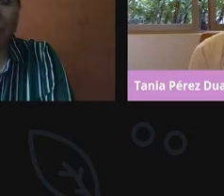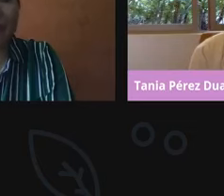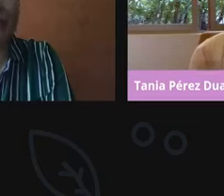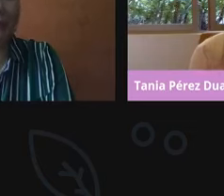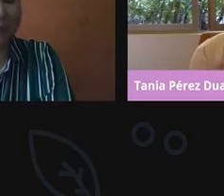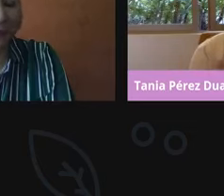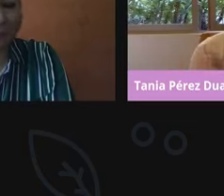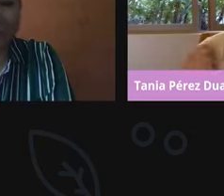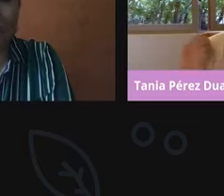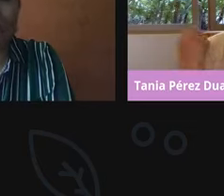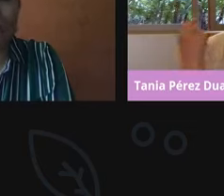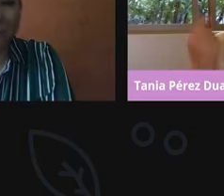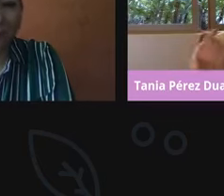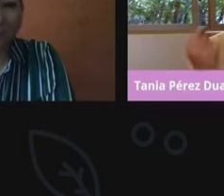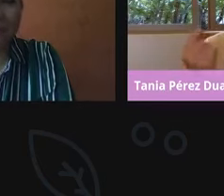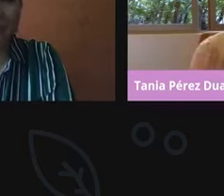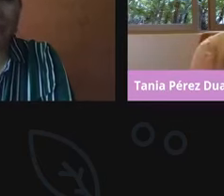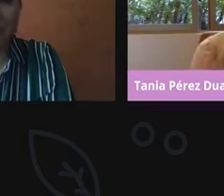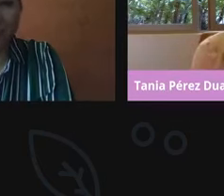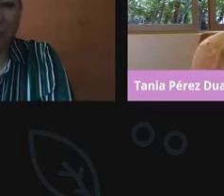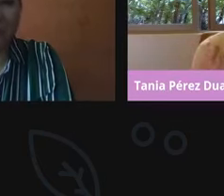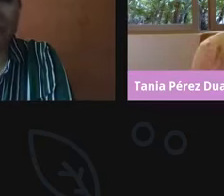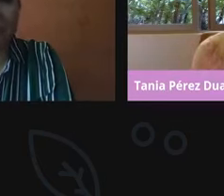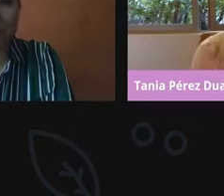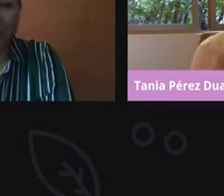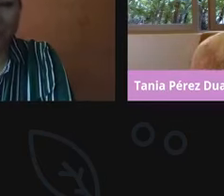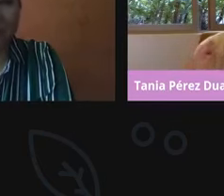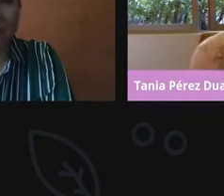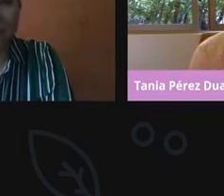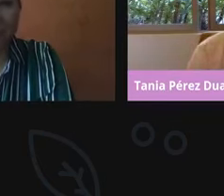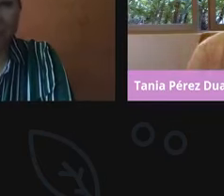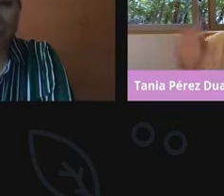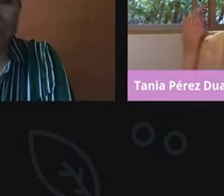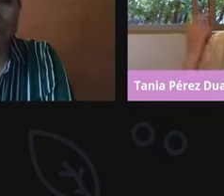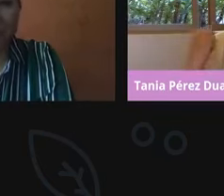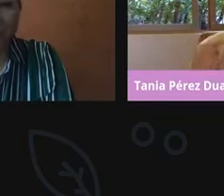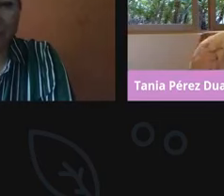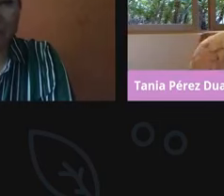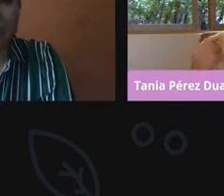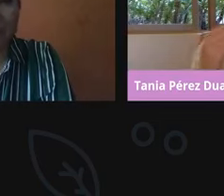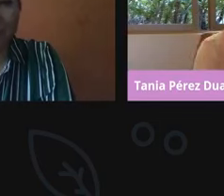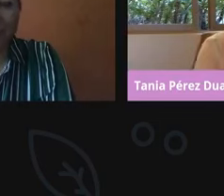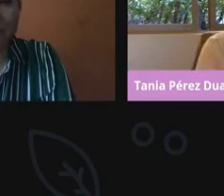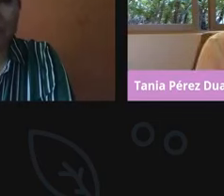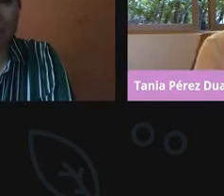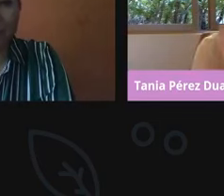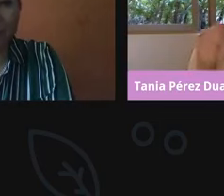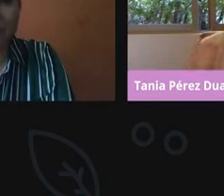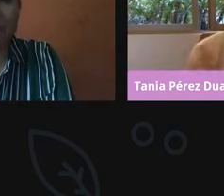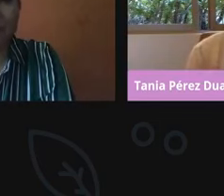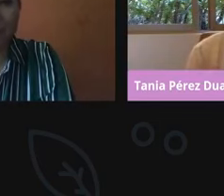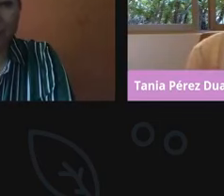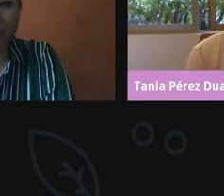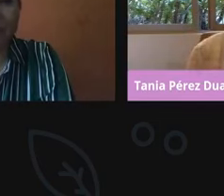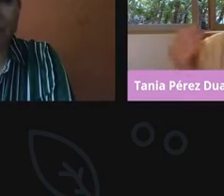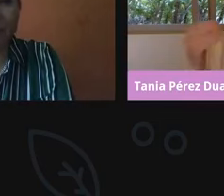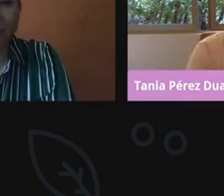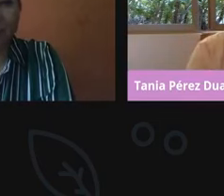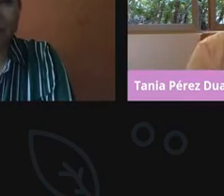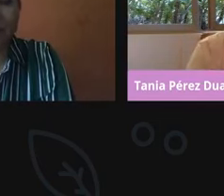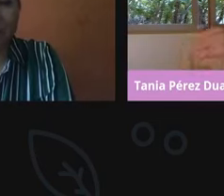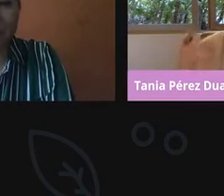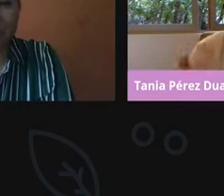mentales. Entonces, en la parte mental, uno puede estar como recordando si lo hice, si no lo